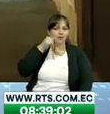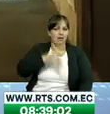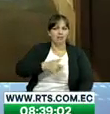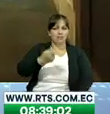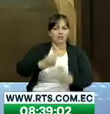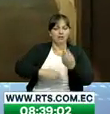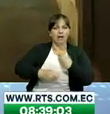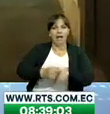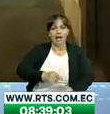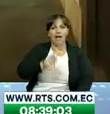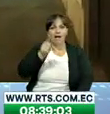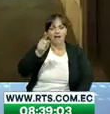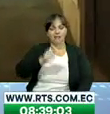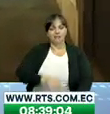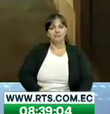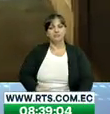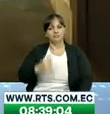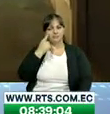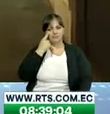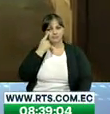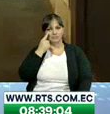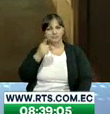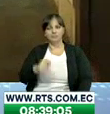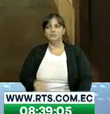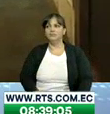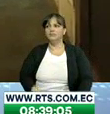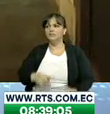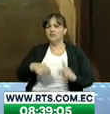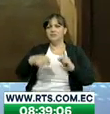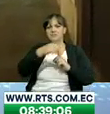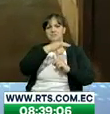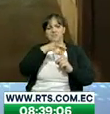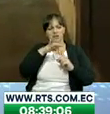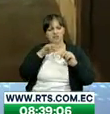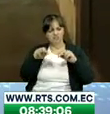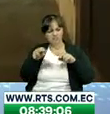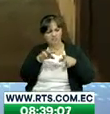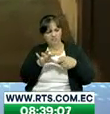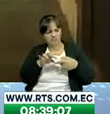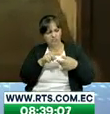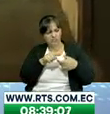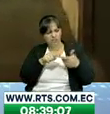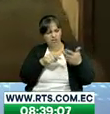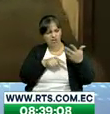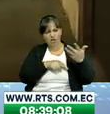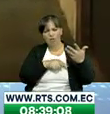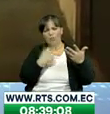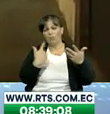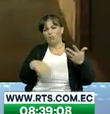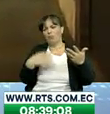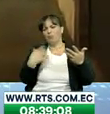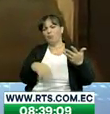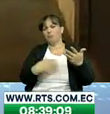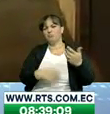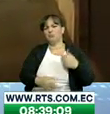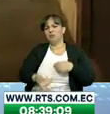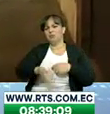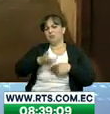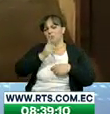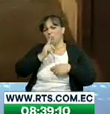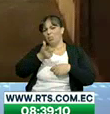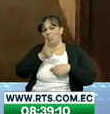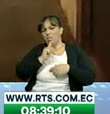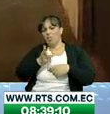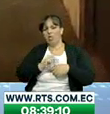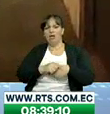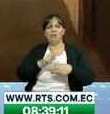ocurre ya lo que deje abandonado lo que realizan las personas que llegan además de otros sectores de la ciudad estos juegos